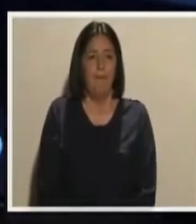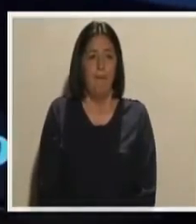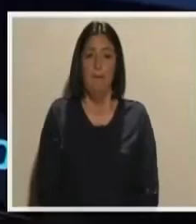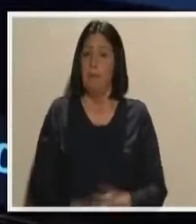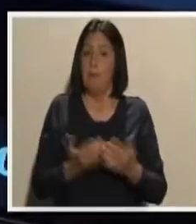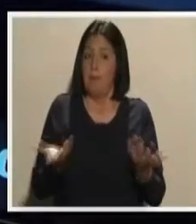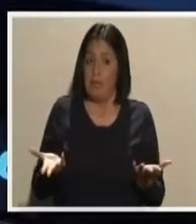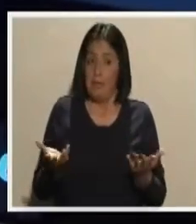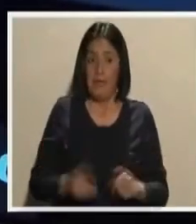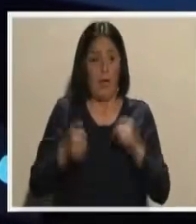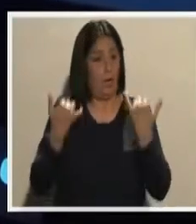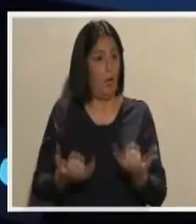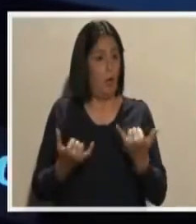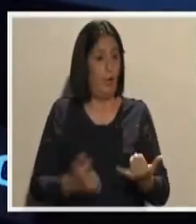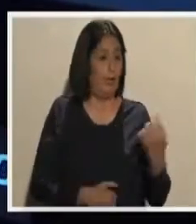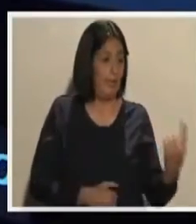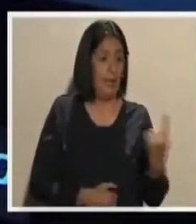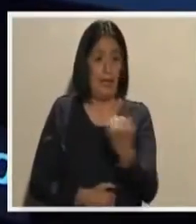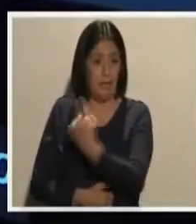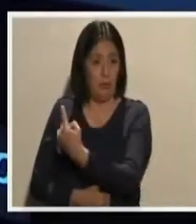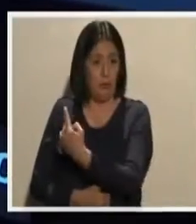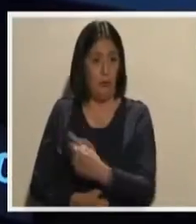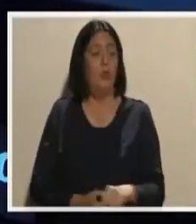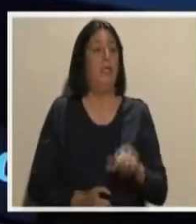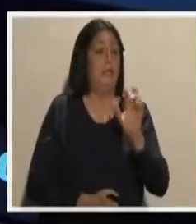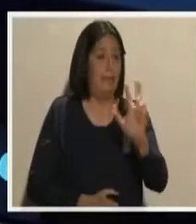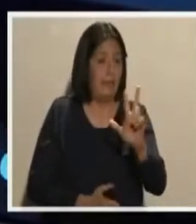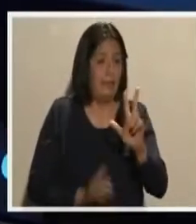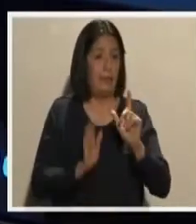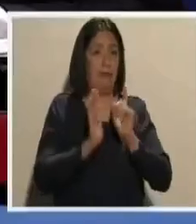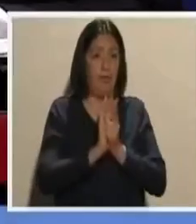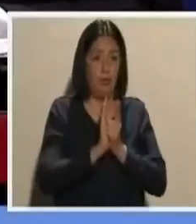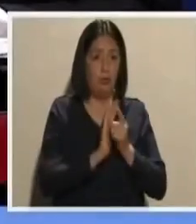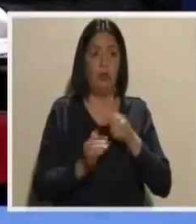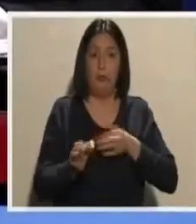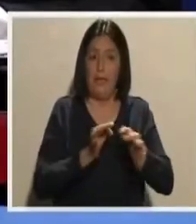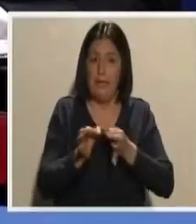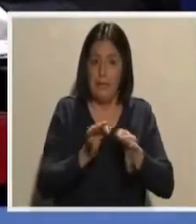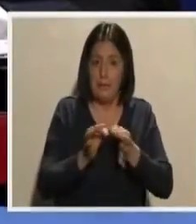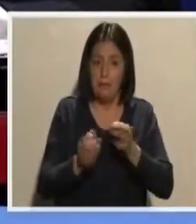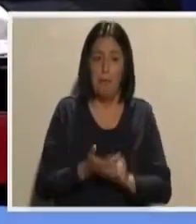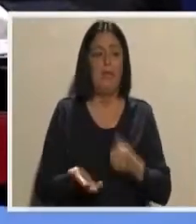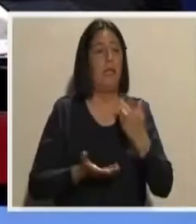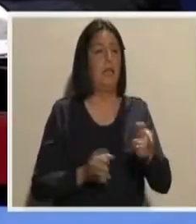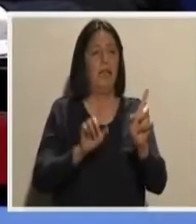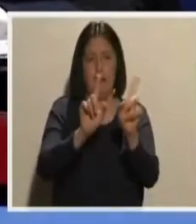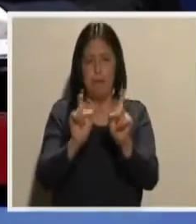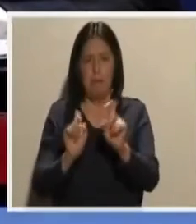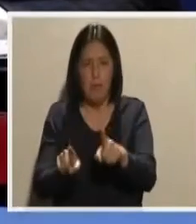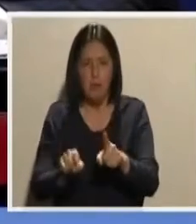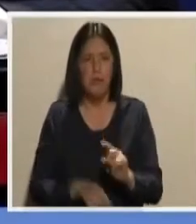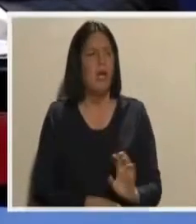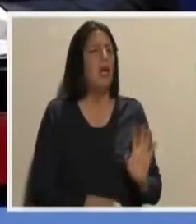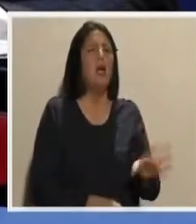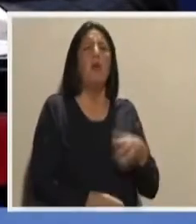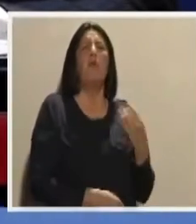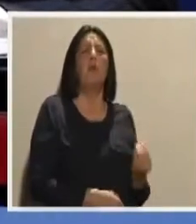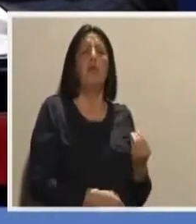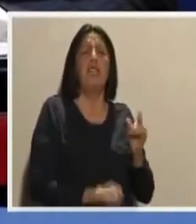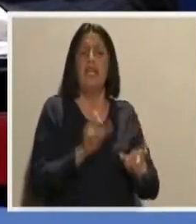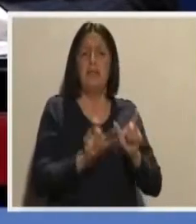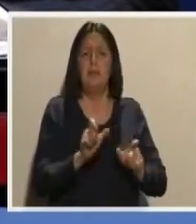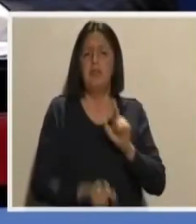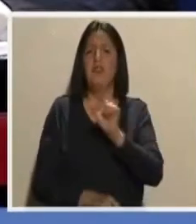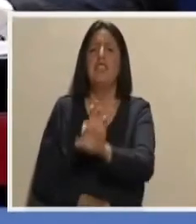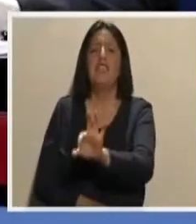Bien, en este bloque cada candidato va a tener 3 minutos para su exposición alrededor de la pregunta ¿por qué debería ser